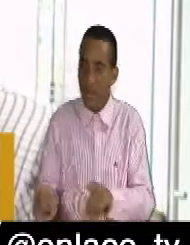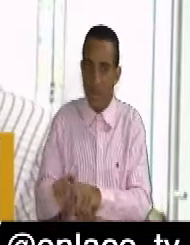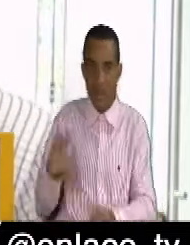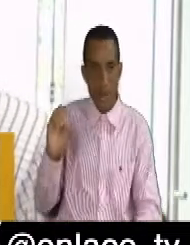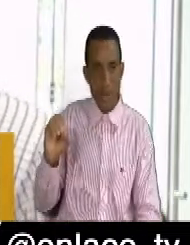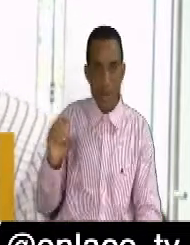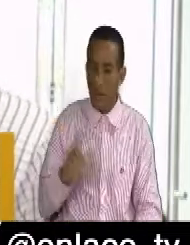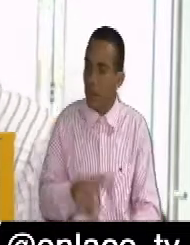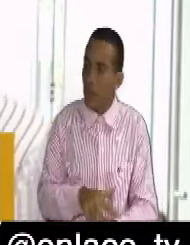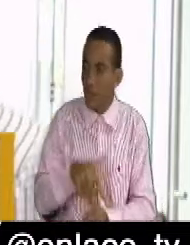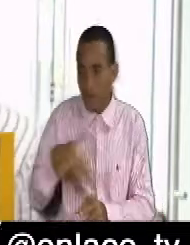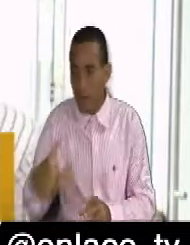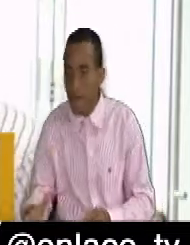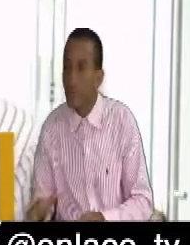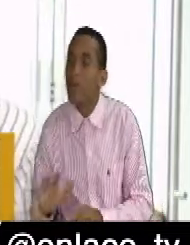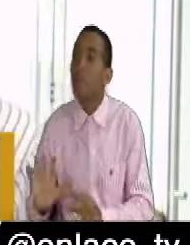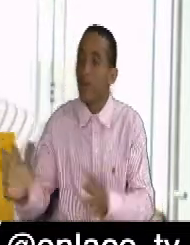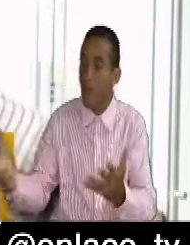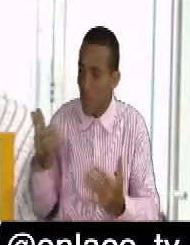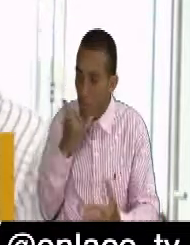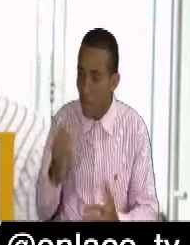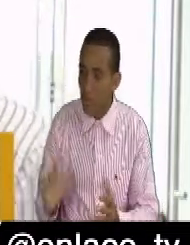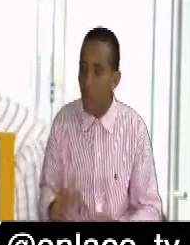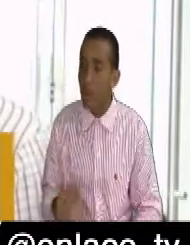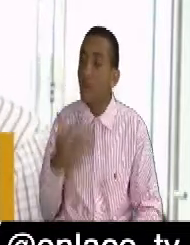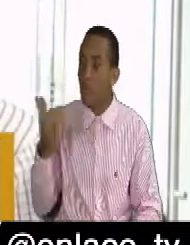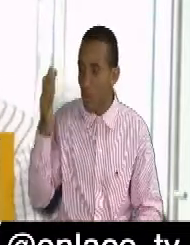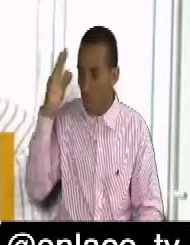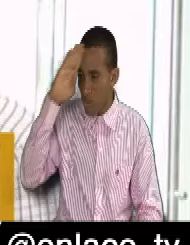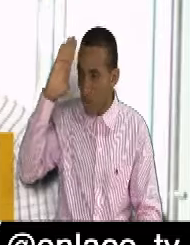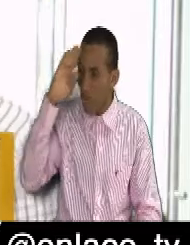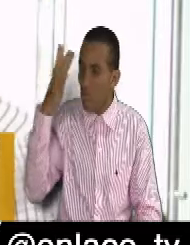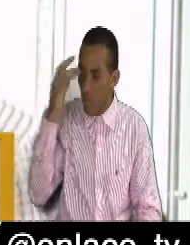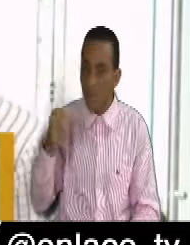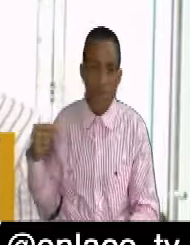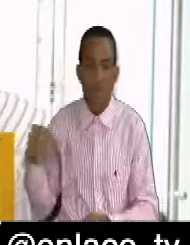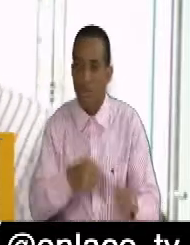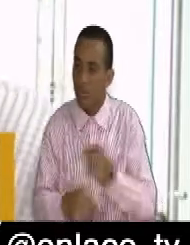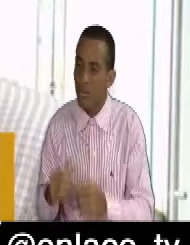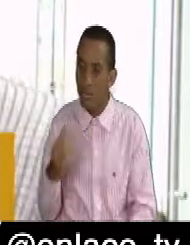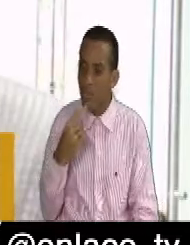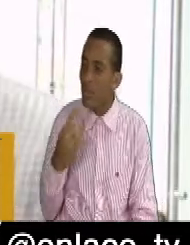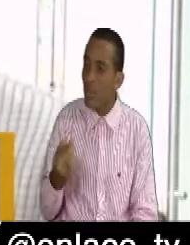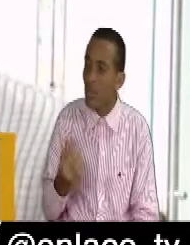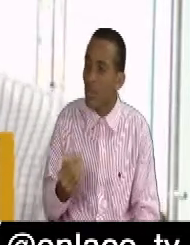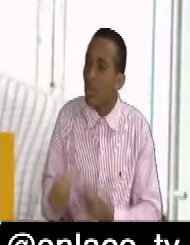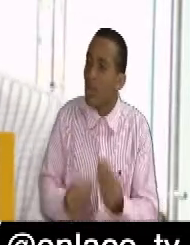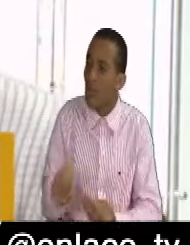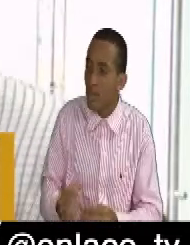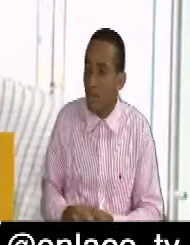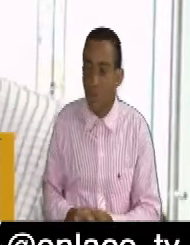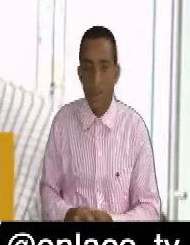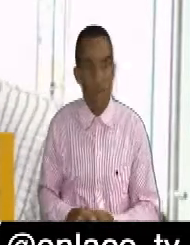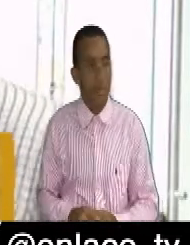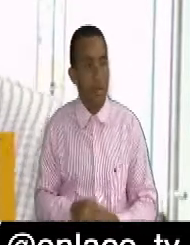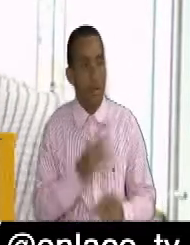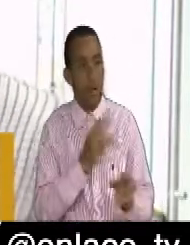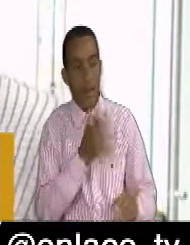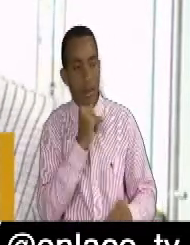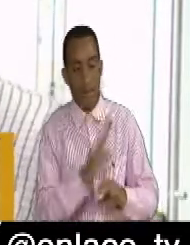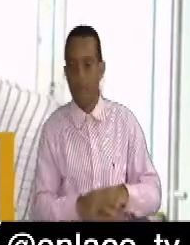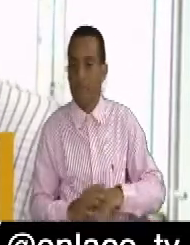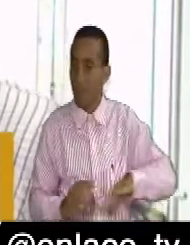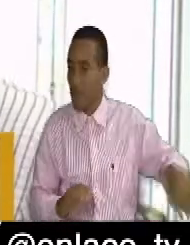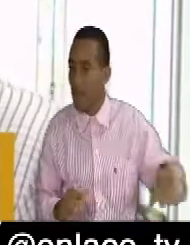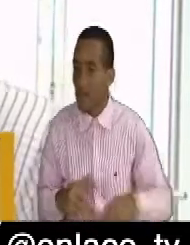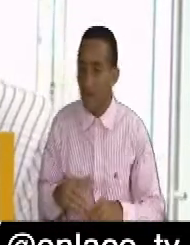bajo de la moto y me voy a encima a decirle al policía que por qué estaban golpeando a mi hermano, que él qué había hecho. Y ellos no me dan ninguna respuesta, sino que lo